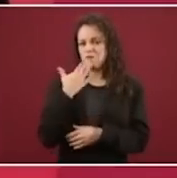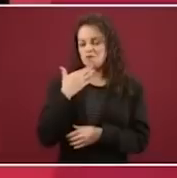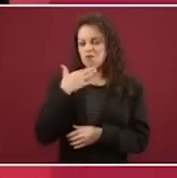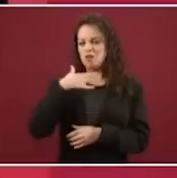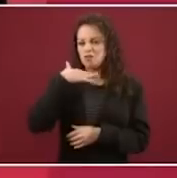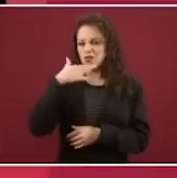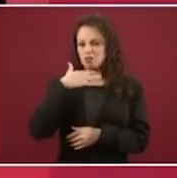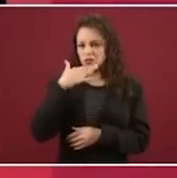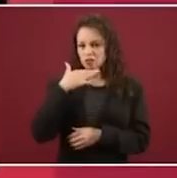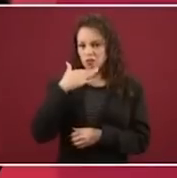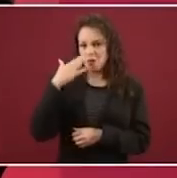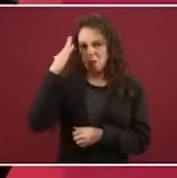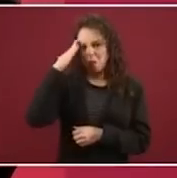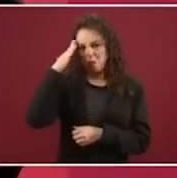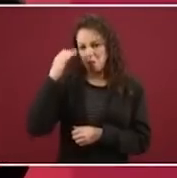corrupción.